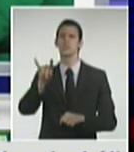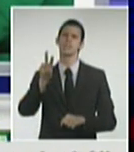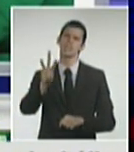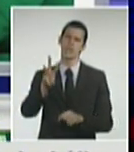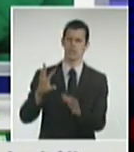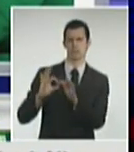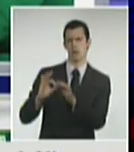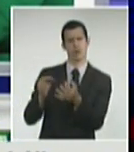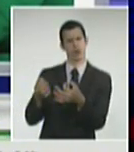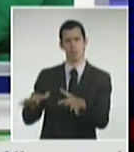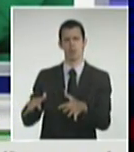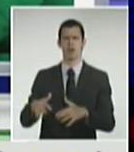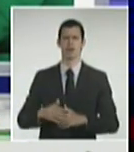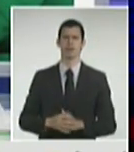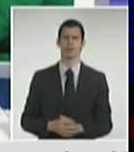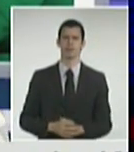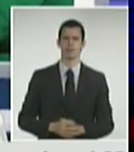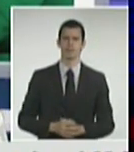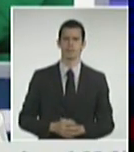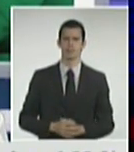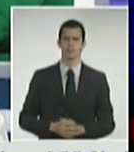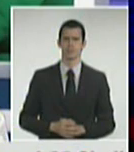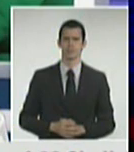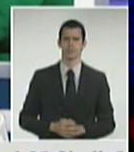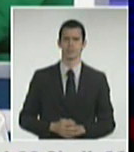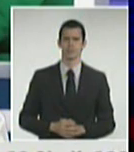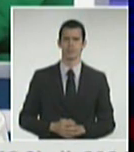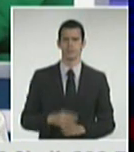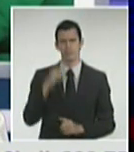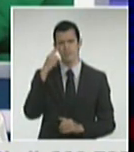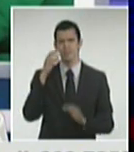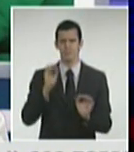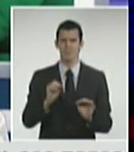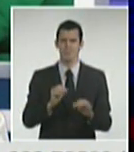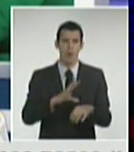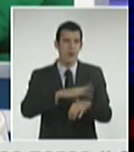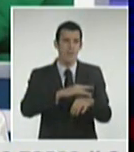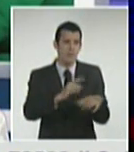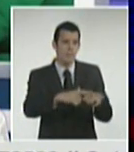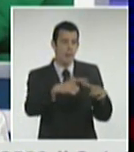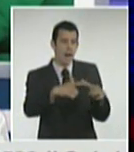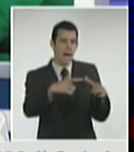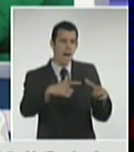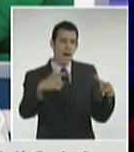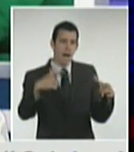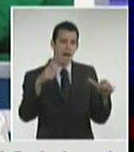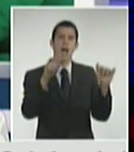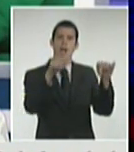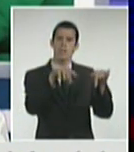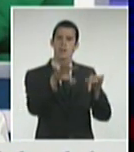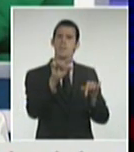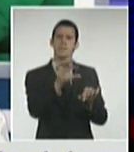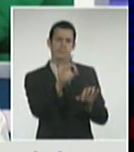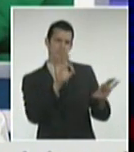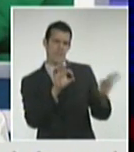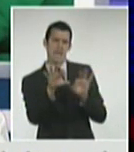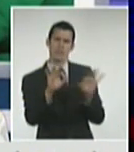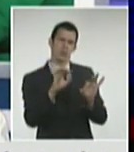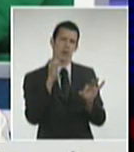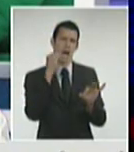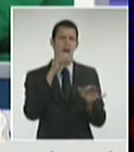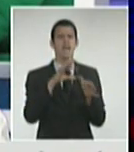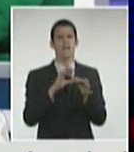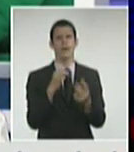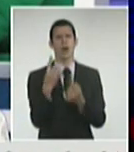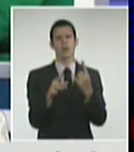cosas, del incremento de la incidencia que hemos tenido y que todavía tenemos, y del